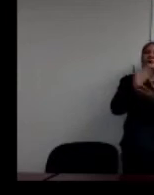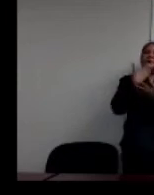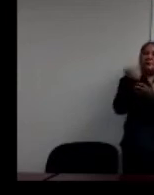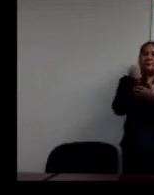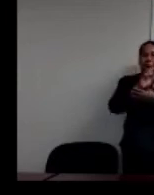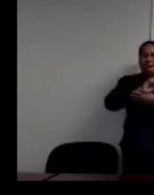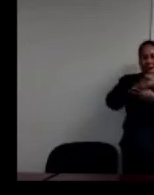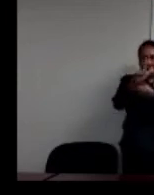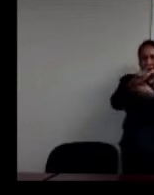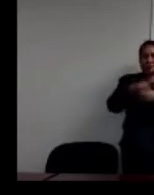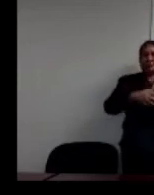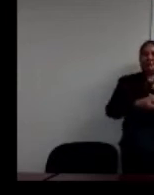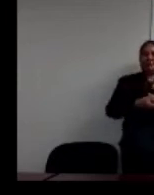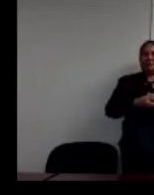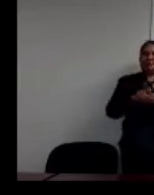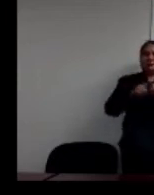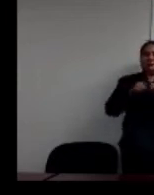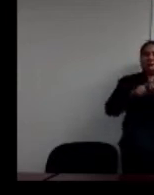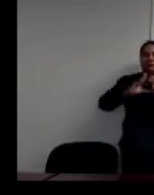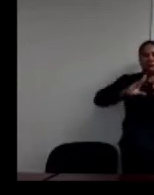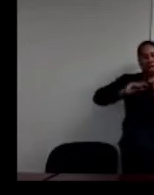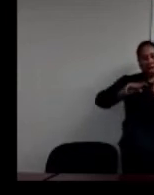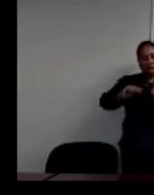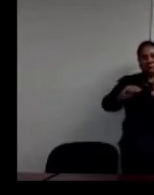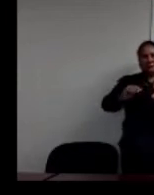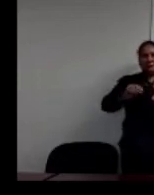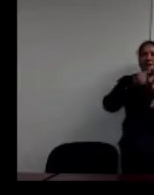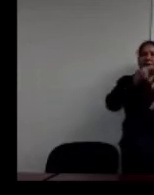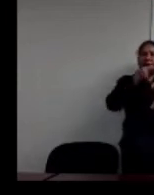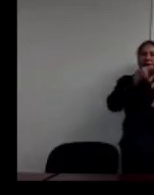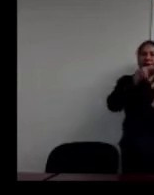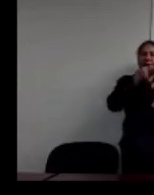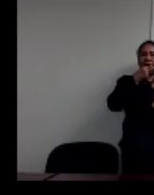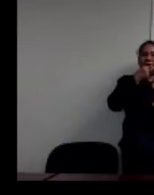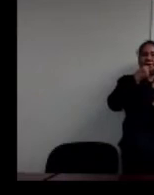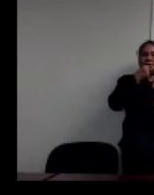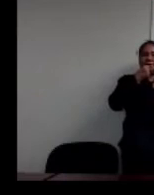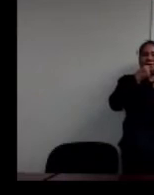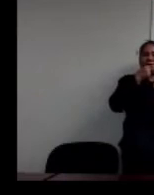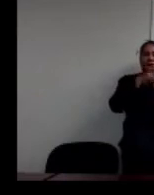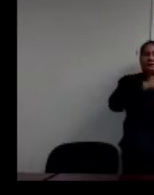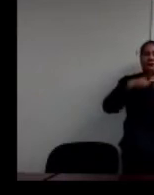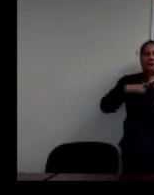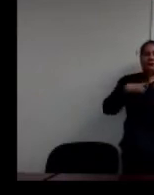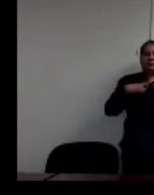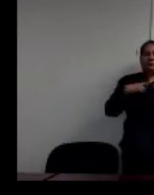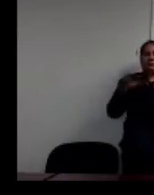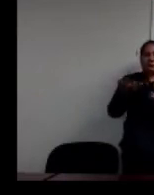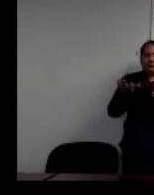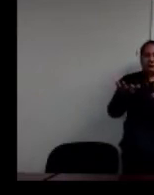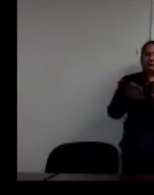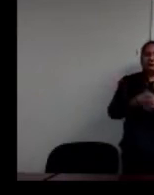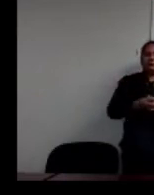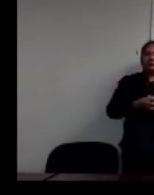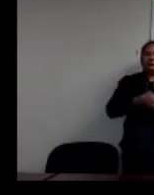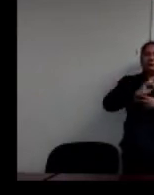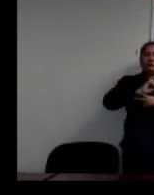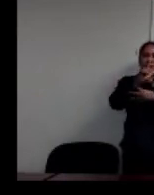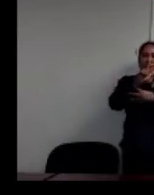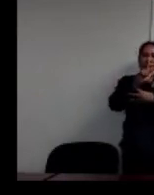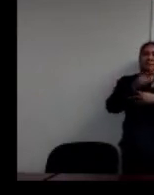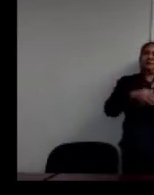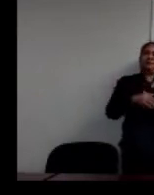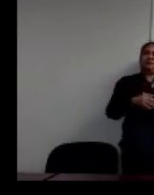habilidades sociales, es donde se le enseña al menor en la cuestión de qué debo y qué no debo de hacer